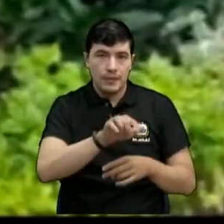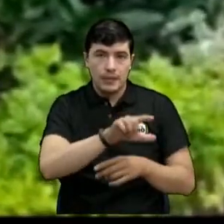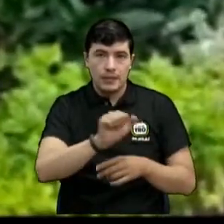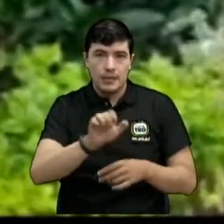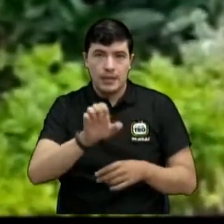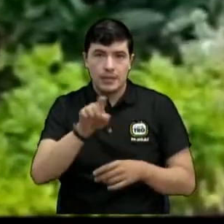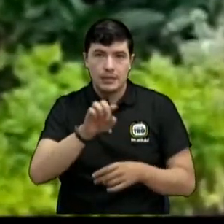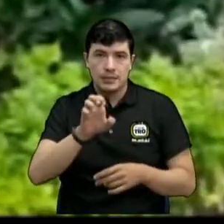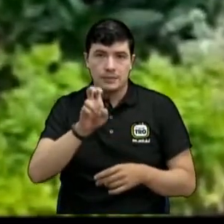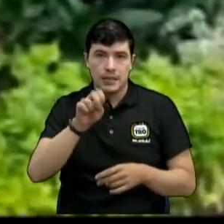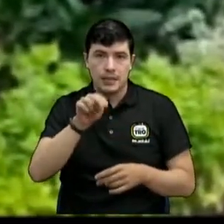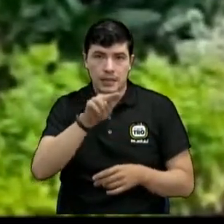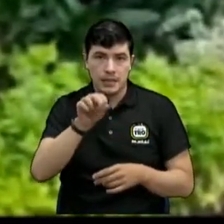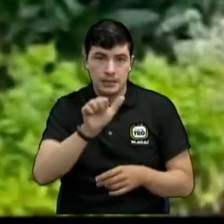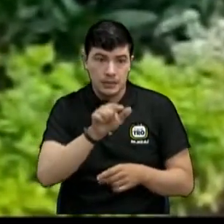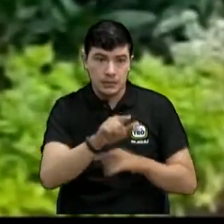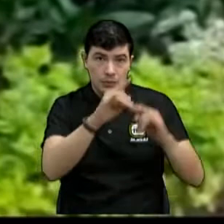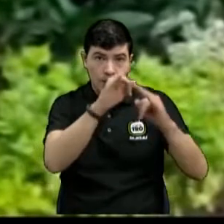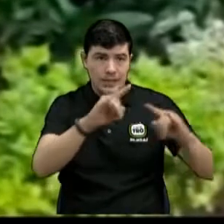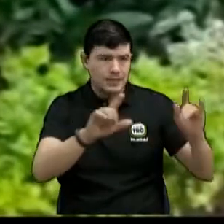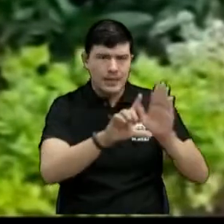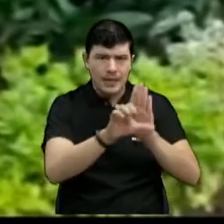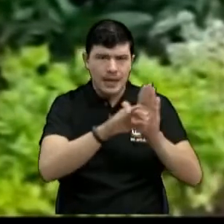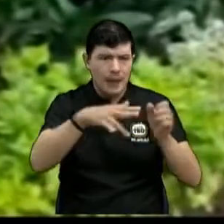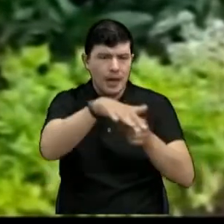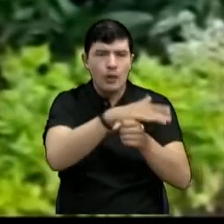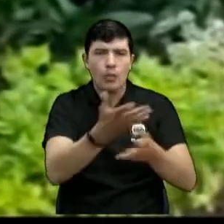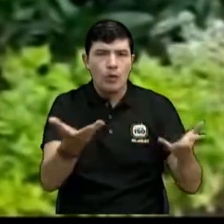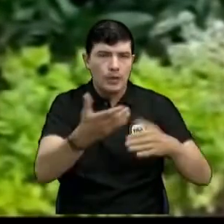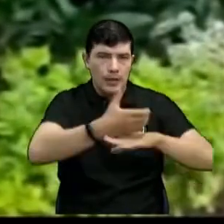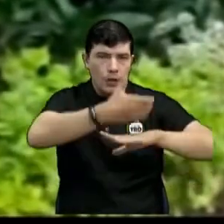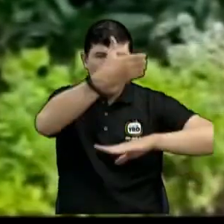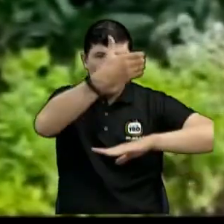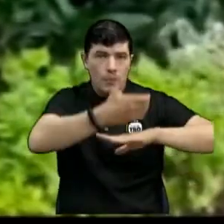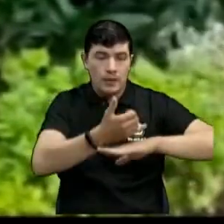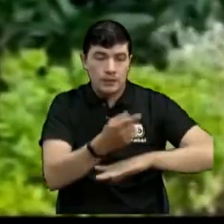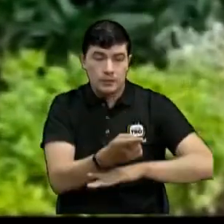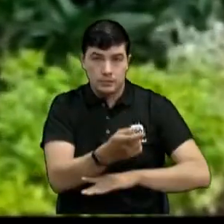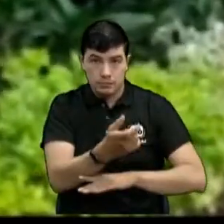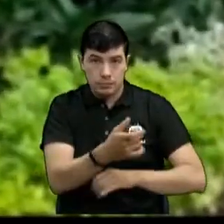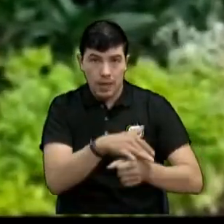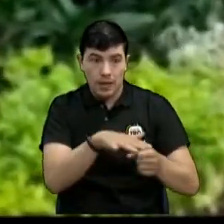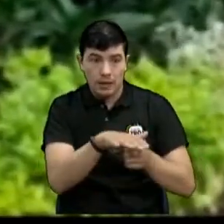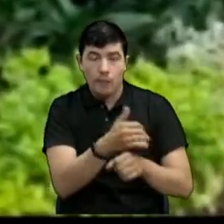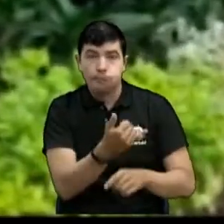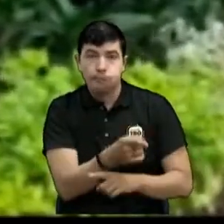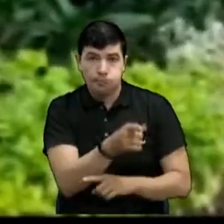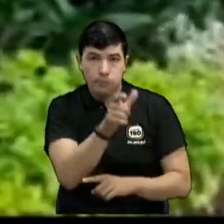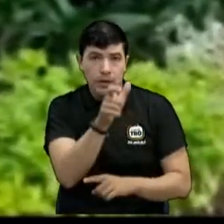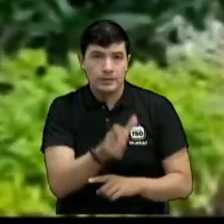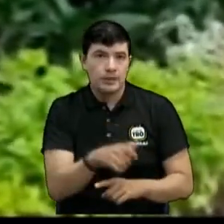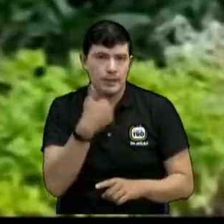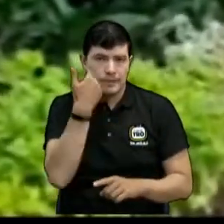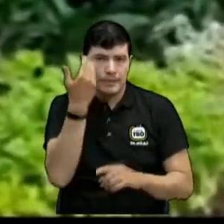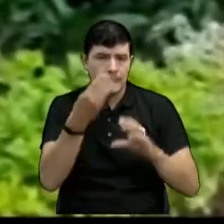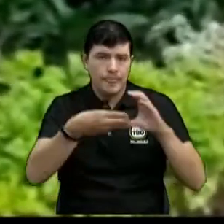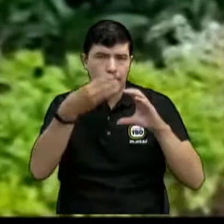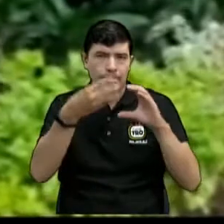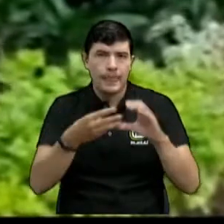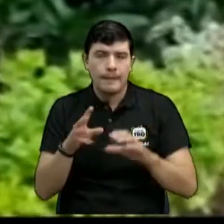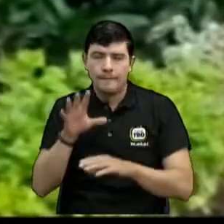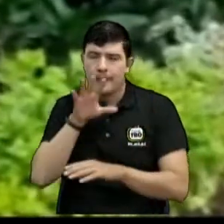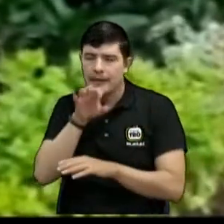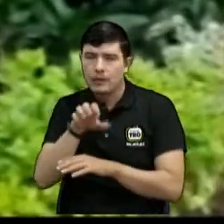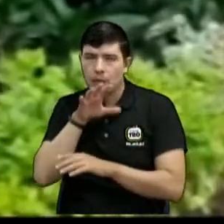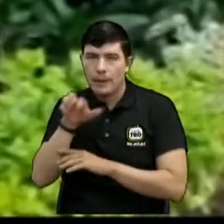Cumbre Floridablanca resulta lesionada una señora de la tercera edad por un canino de raza pitbull. Al llegar al sitio